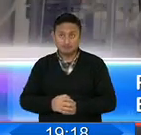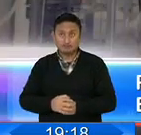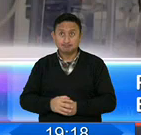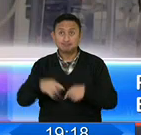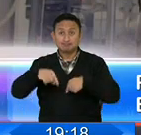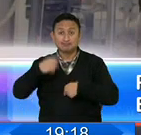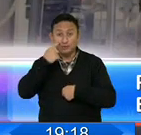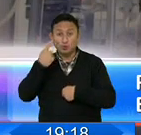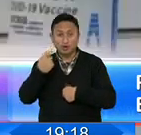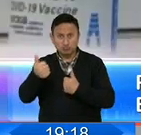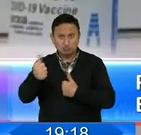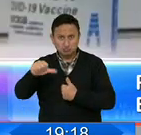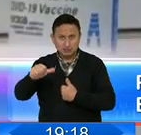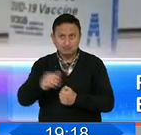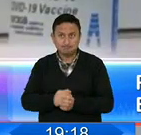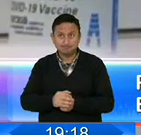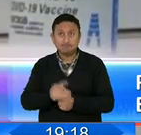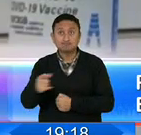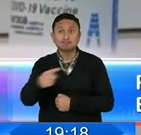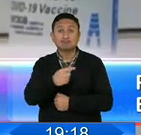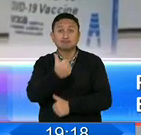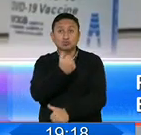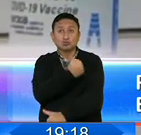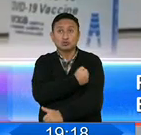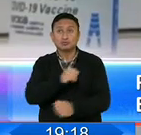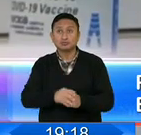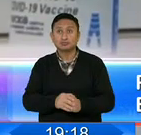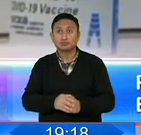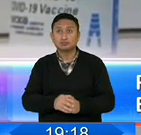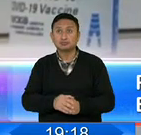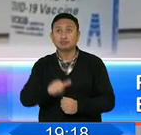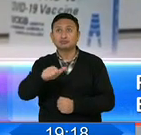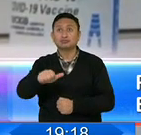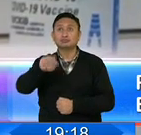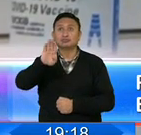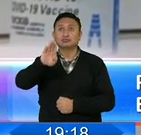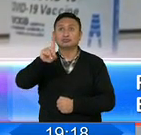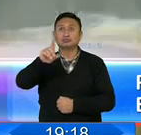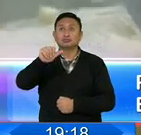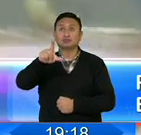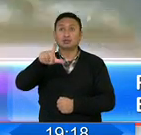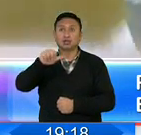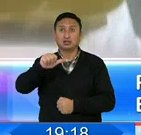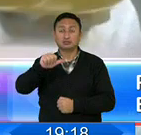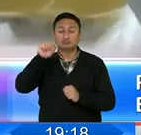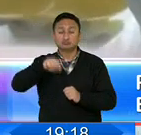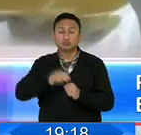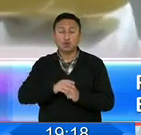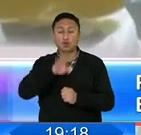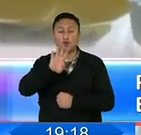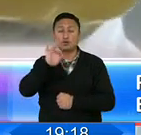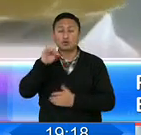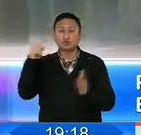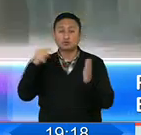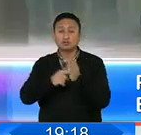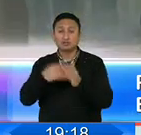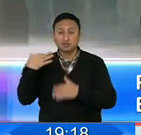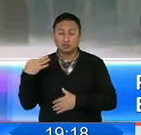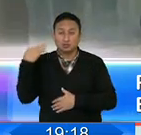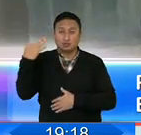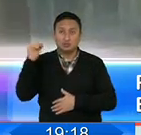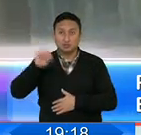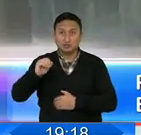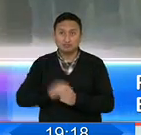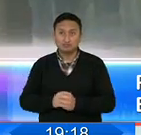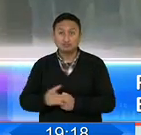probará su eficacia. Este compuesto ha sido llamado Abdalá. Será probado en 48.000 voluntarios de 19 a 80 años, con un esquema